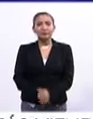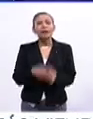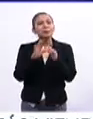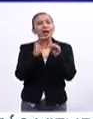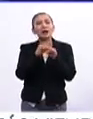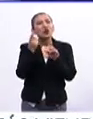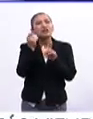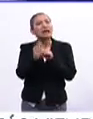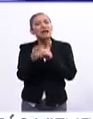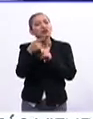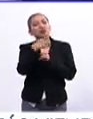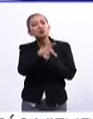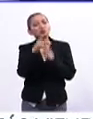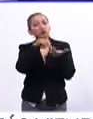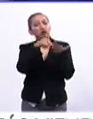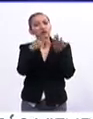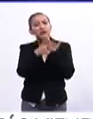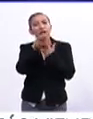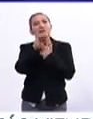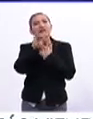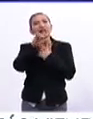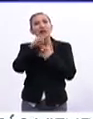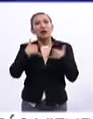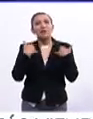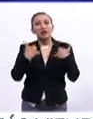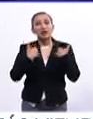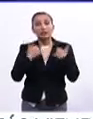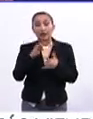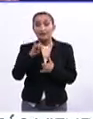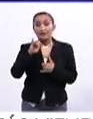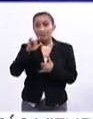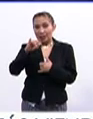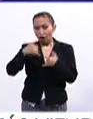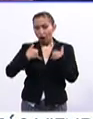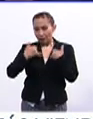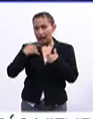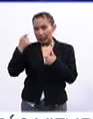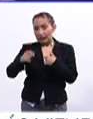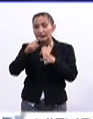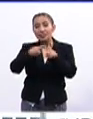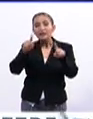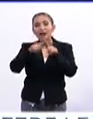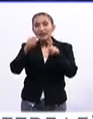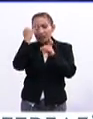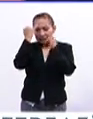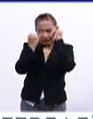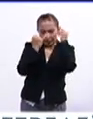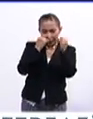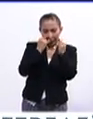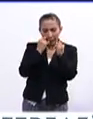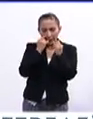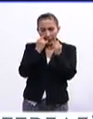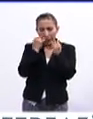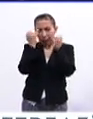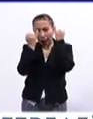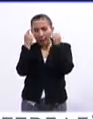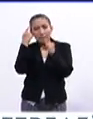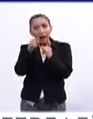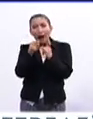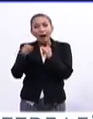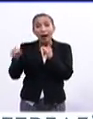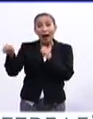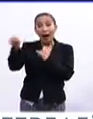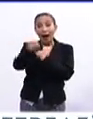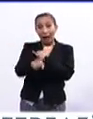Platícanos un poco de qué se trata este proyecto de FIL Jóvenes. FIL Joven, como tú lo dices, son distintas estrategias encaminadas